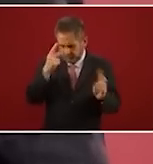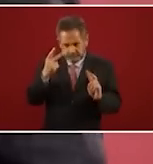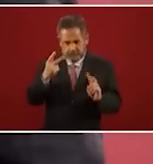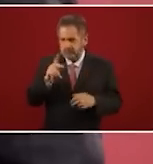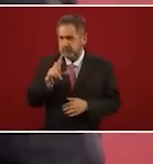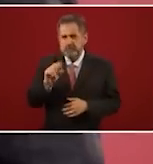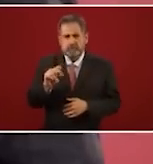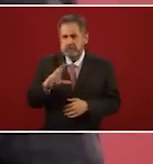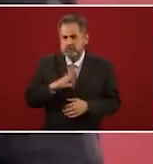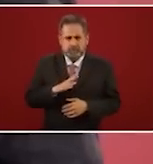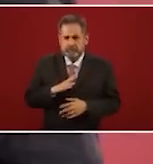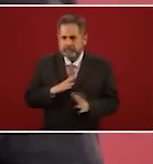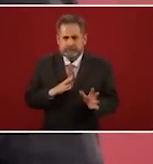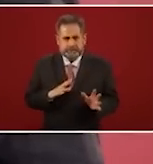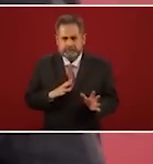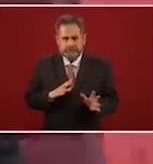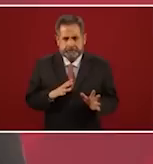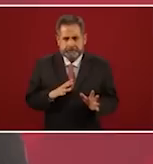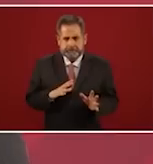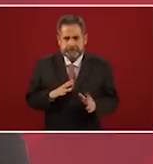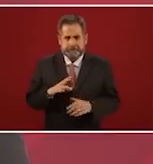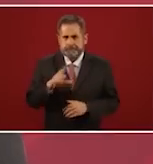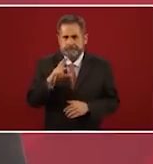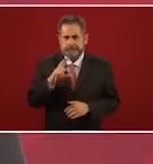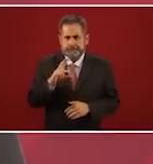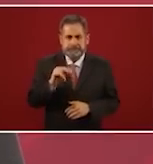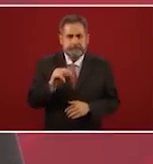ir en contra, ¿no?, de